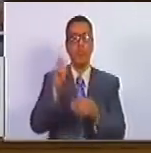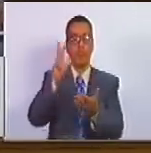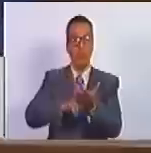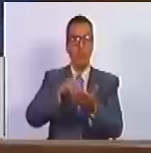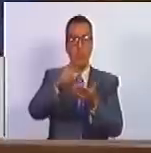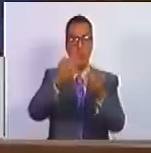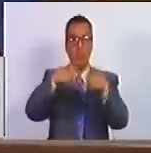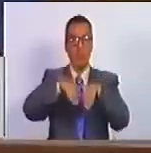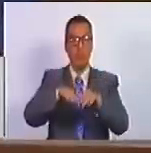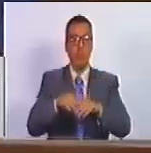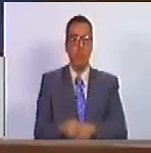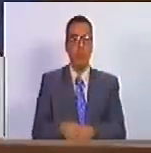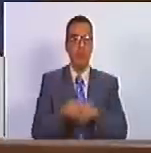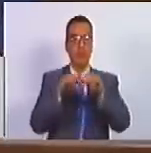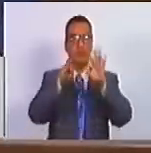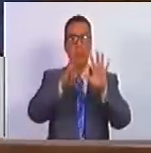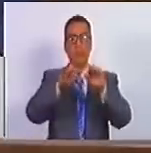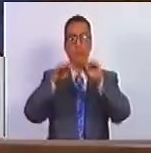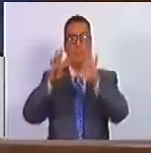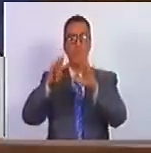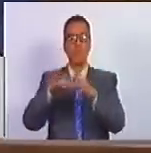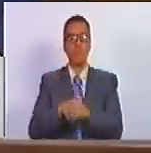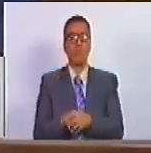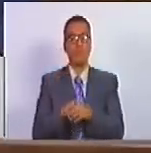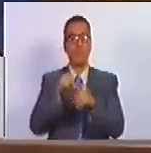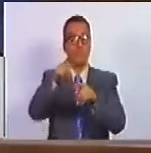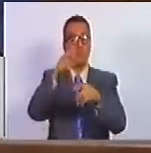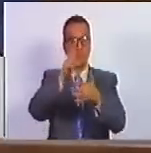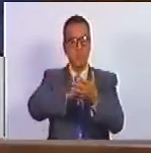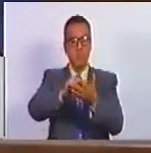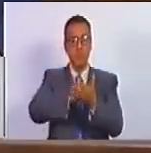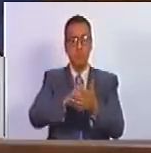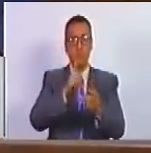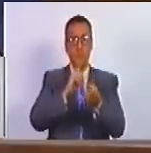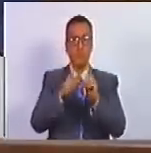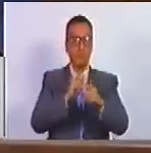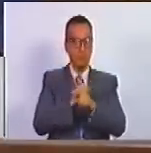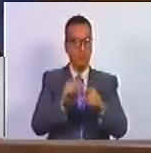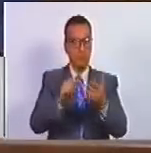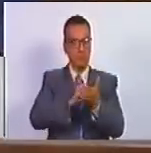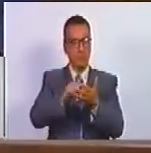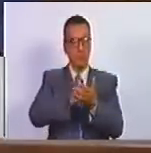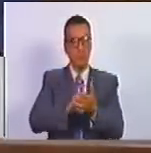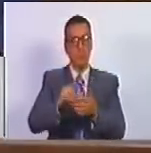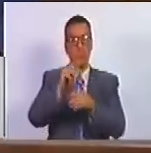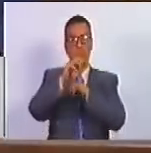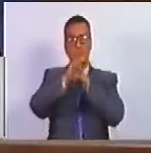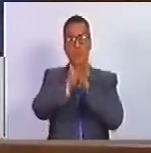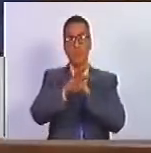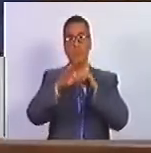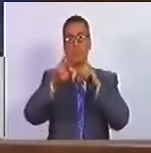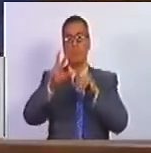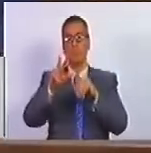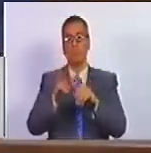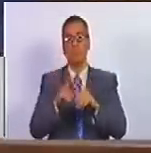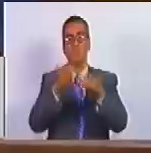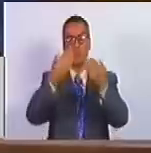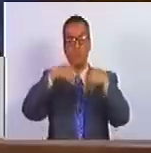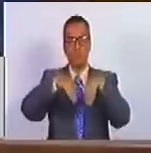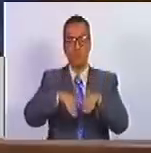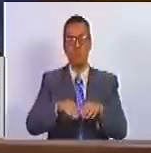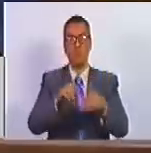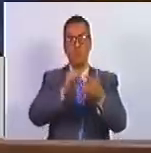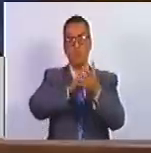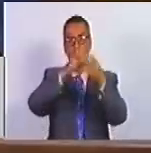Aprobado. Siguiente. 99º. Se propone aprobar sin modificación el epígrafe del artículo 43, que pasa a ser